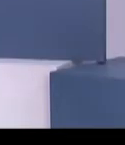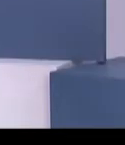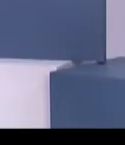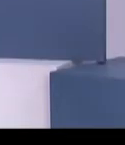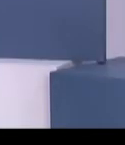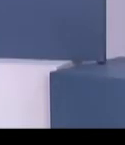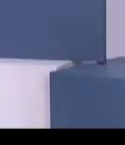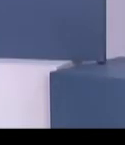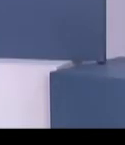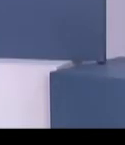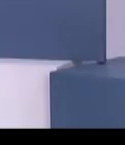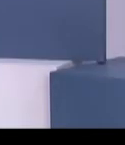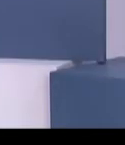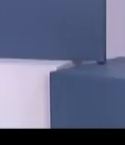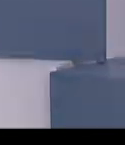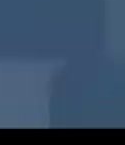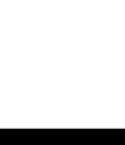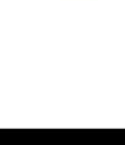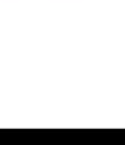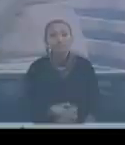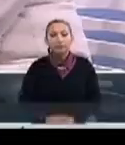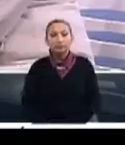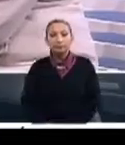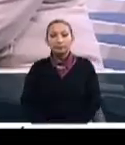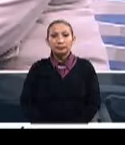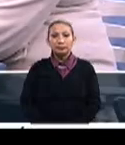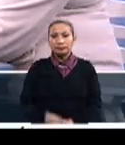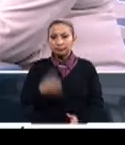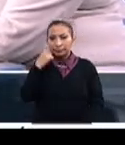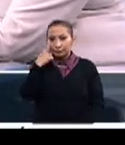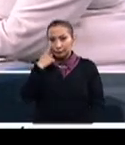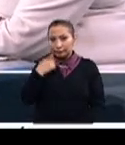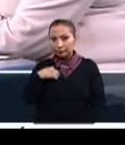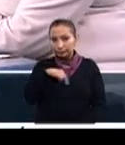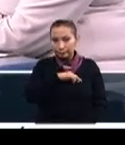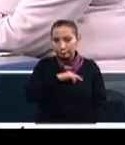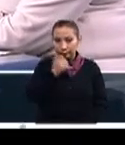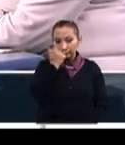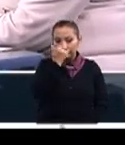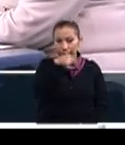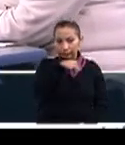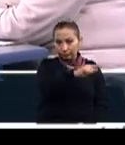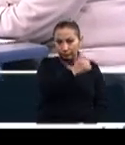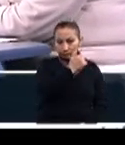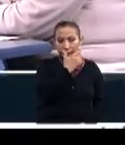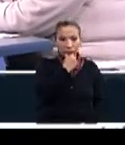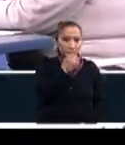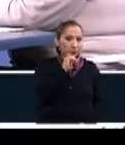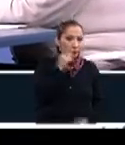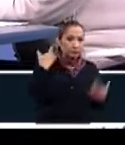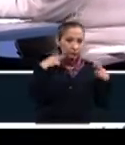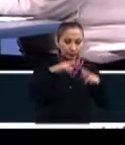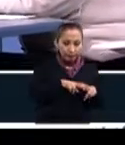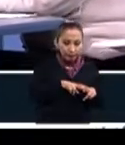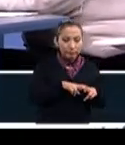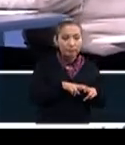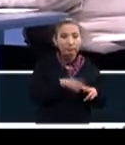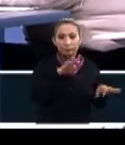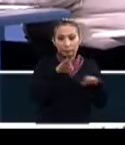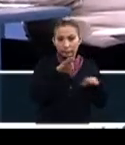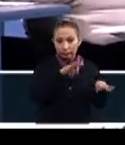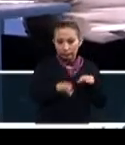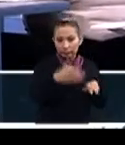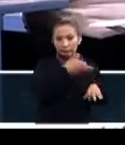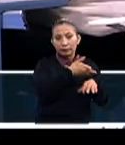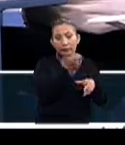indicaron cómo podemos contactarlos. Nosotros con los alumnos, con las alumnas, con los profesores,